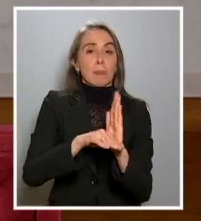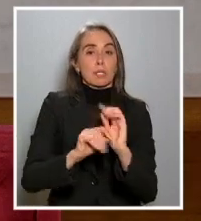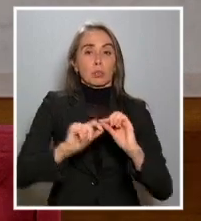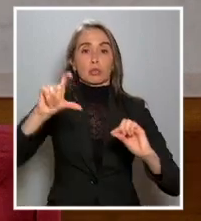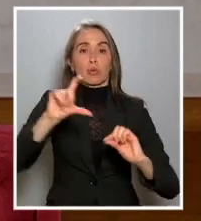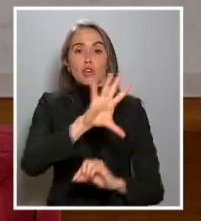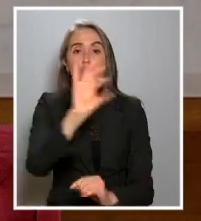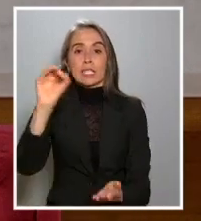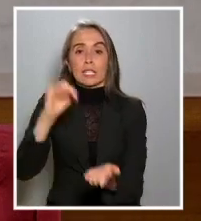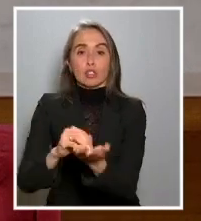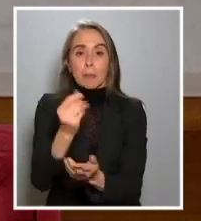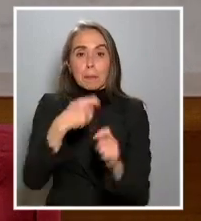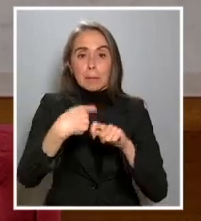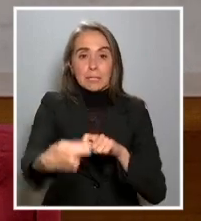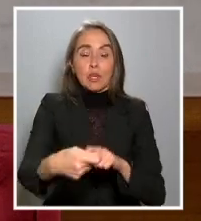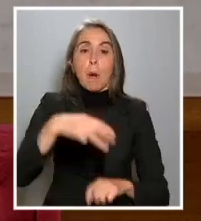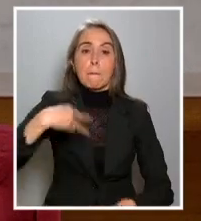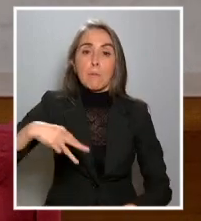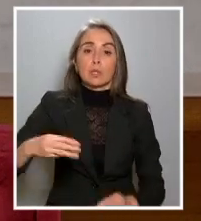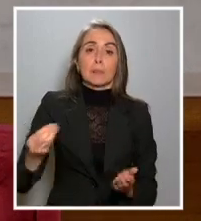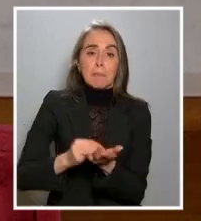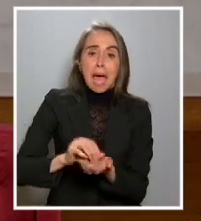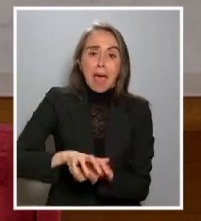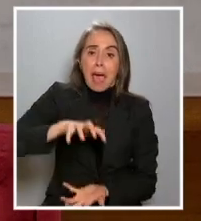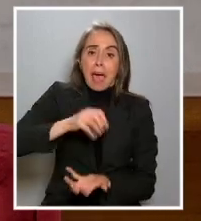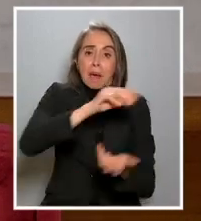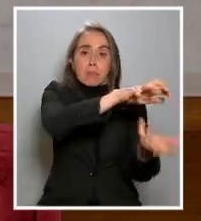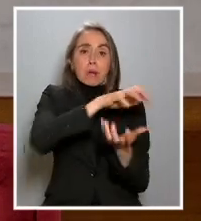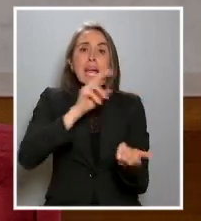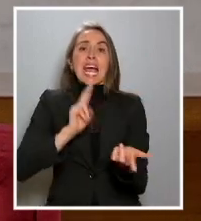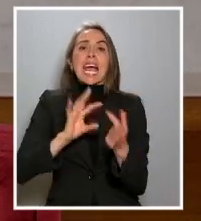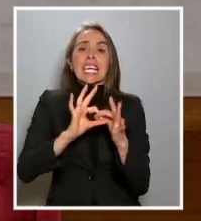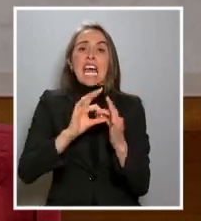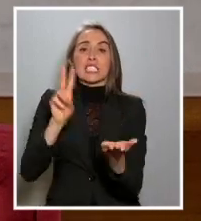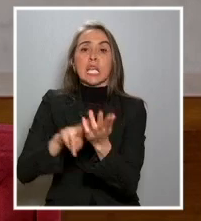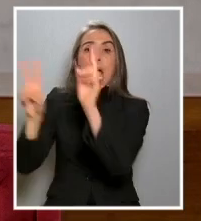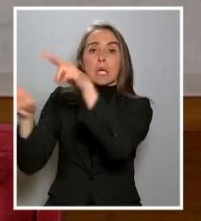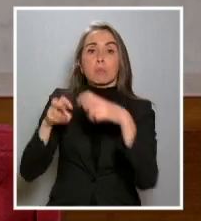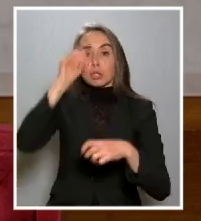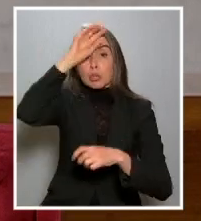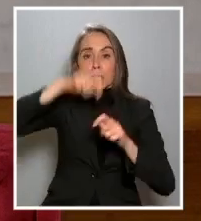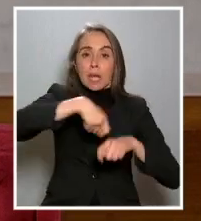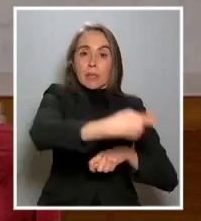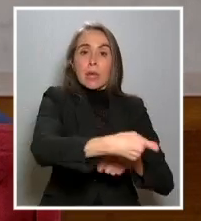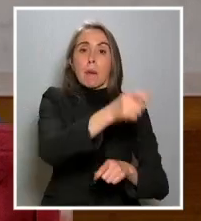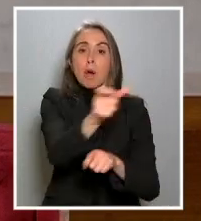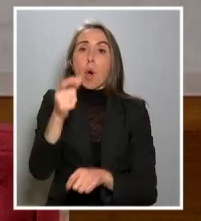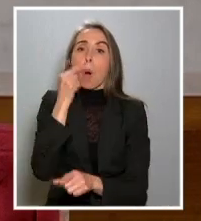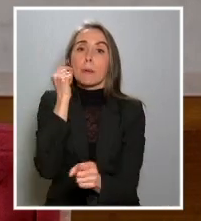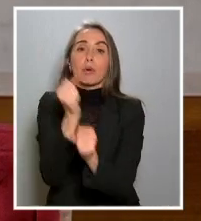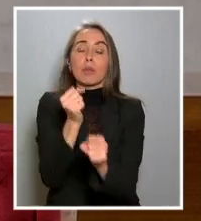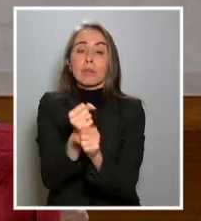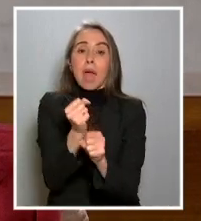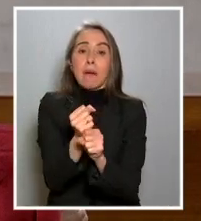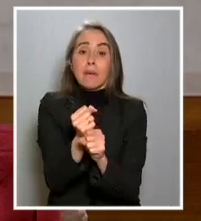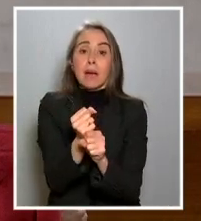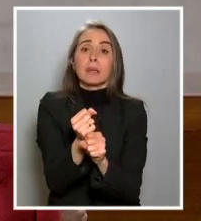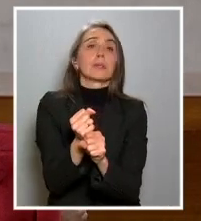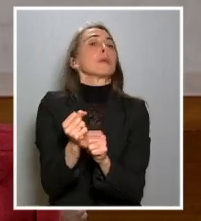500.000 pesos. Los municipios cuentan con más recursos gracias al royalty y los trabajadores y sus familias son beneficiarios